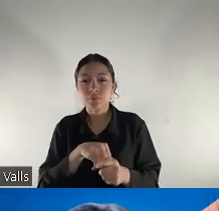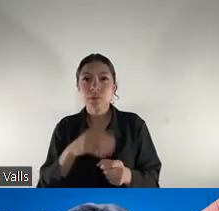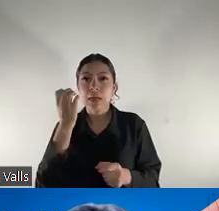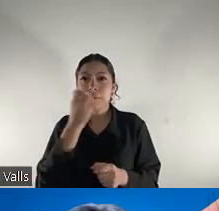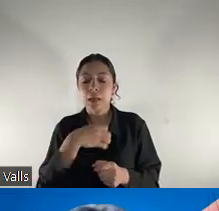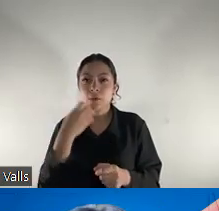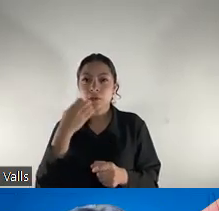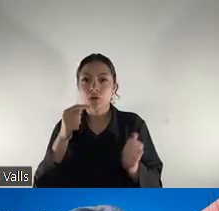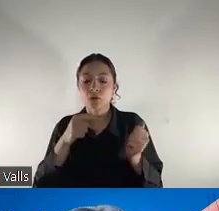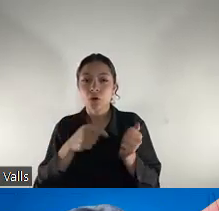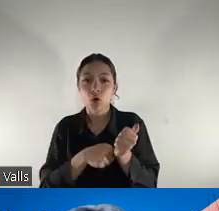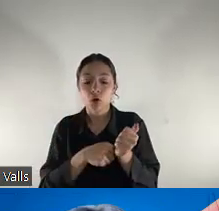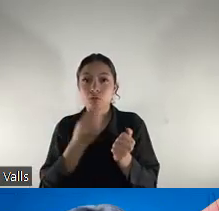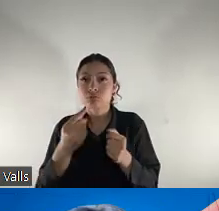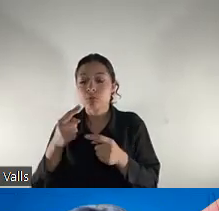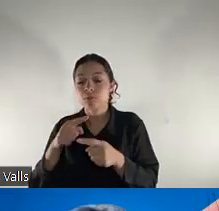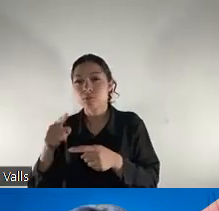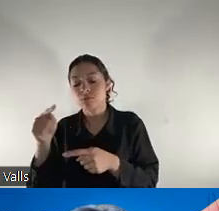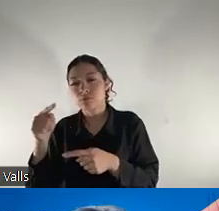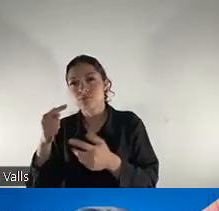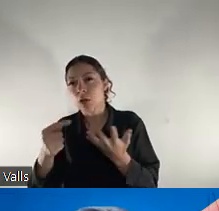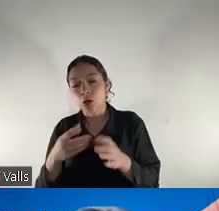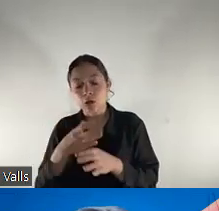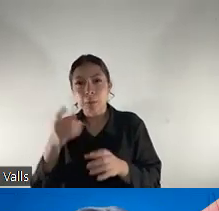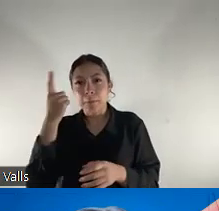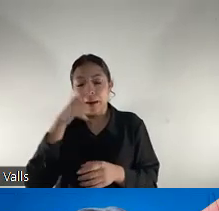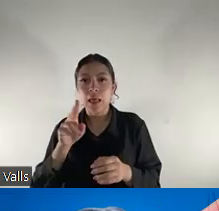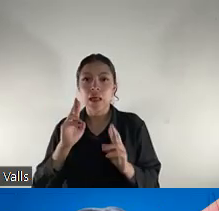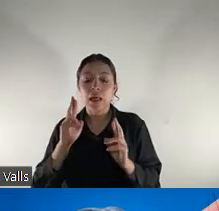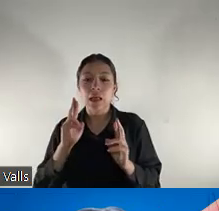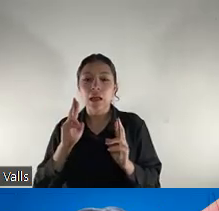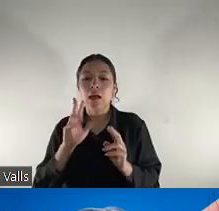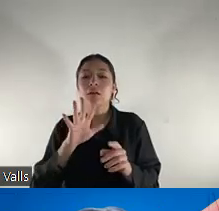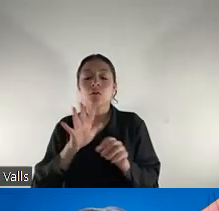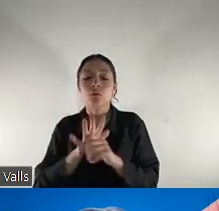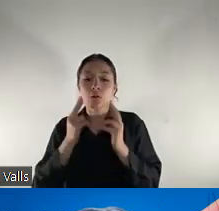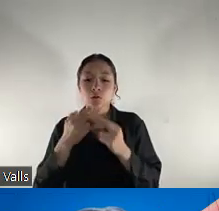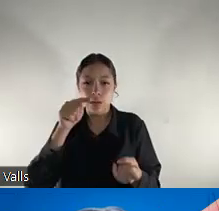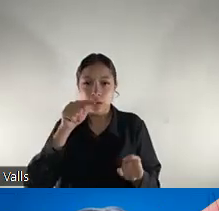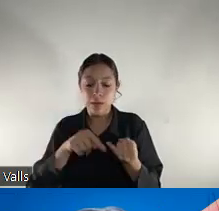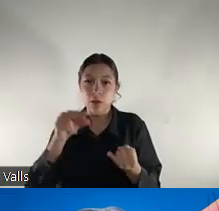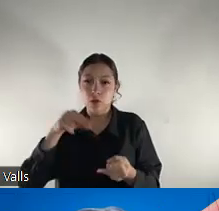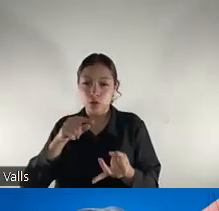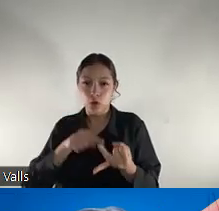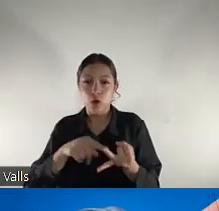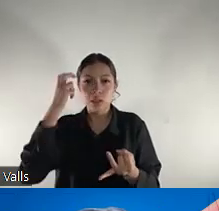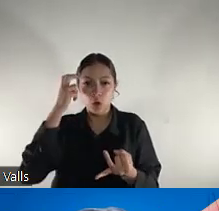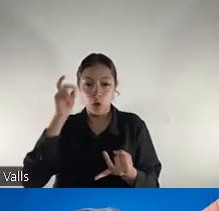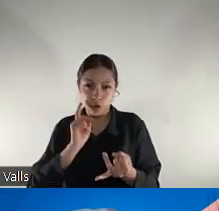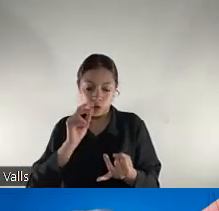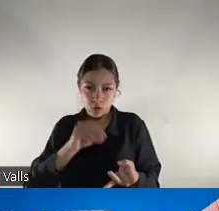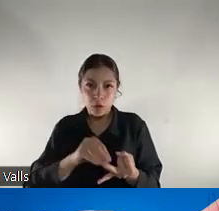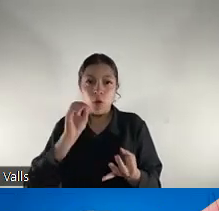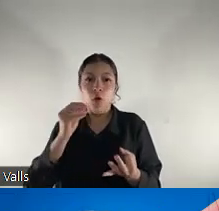junta multidisciplinaria en donde se reúne el médico de la clínica, psicología evaluadora, nutrición